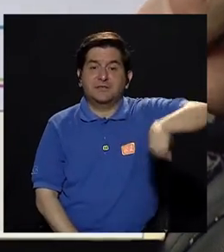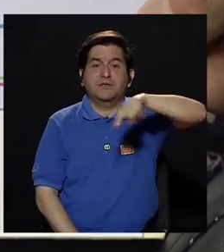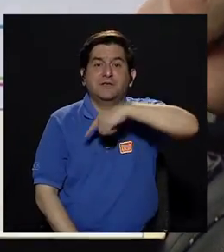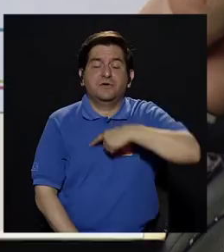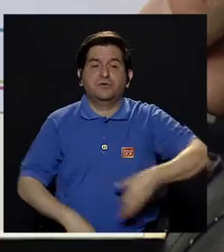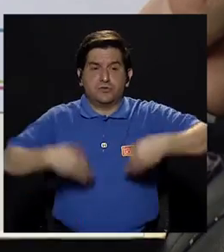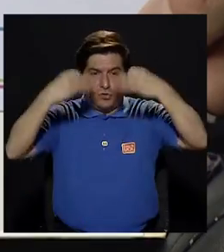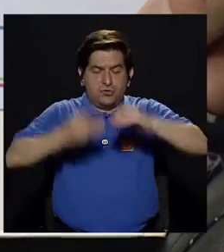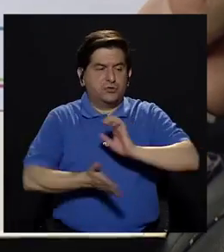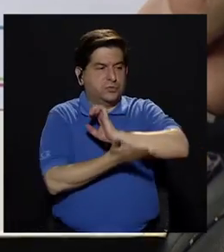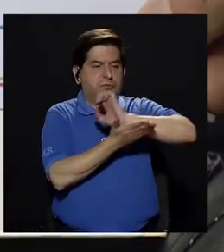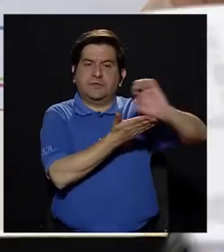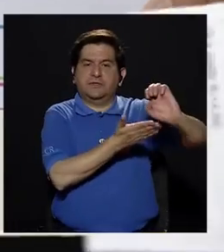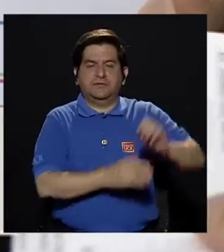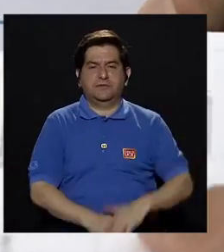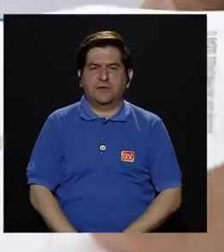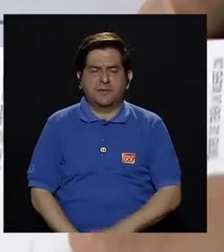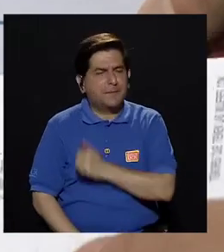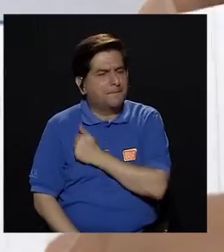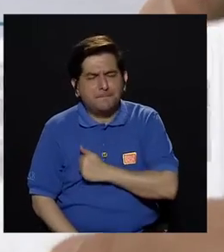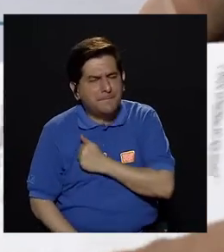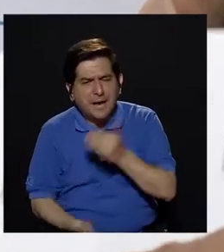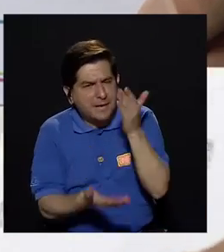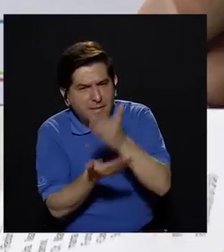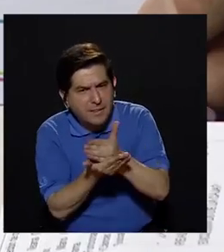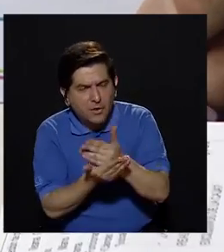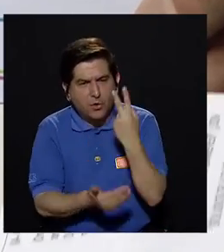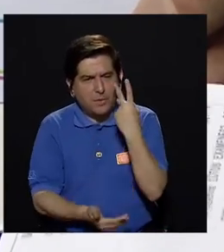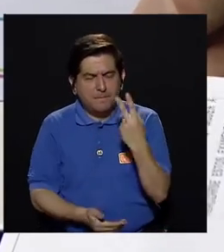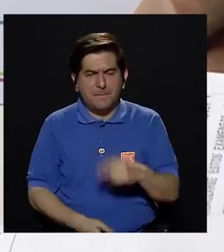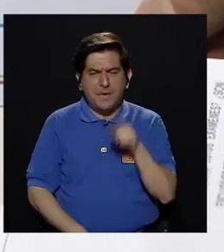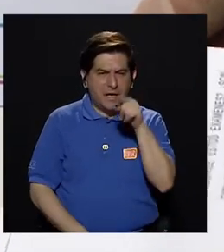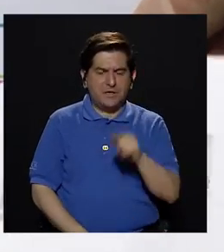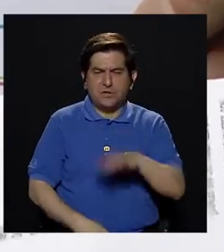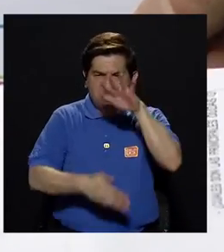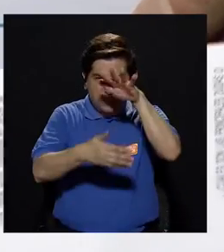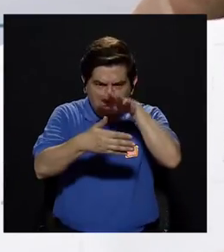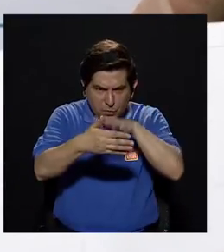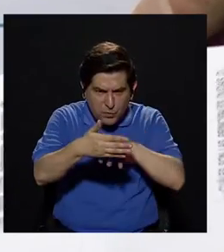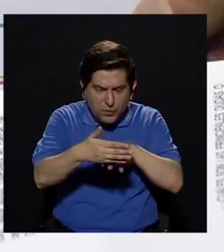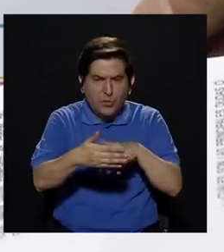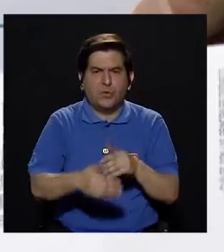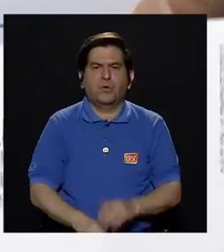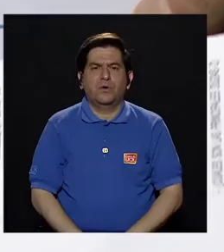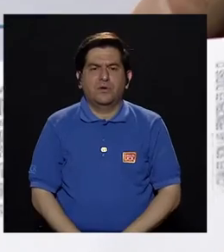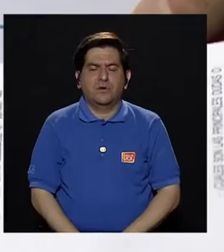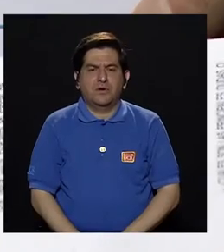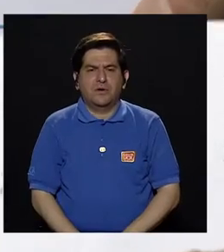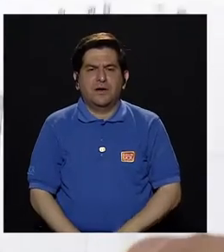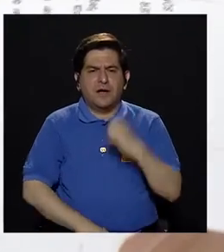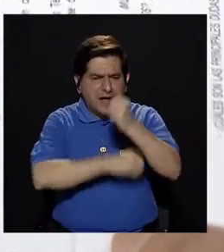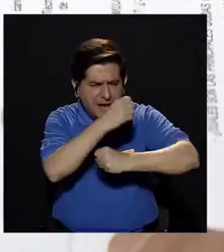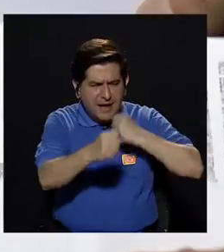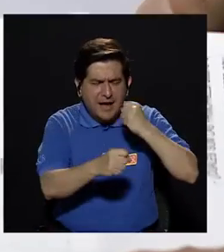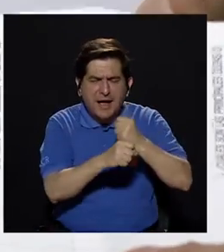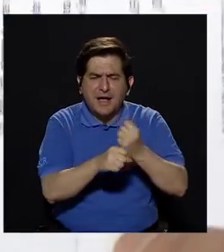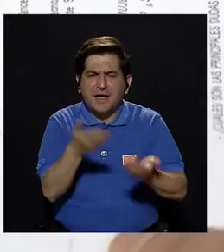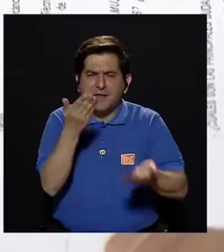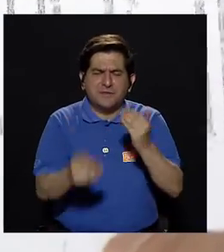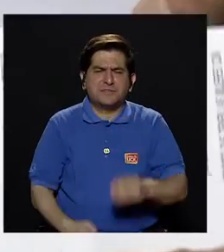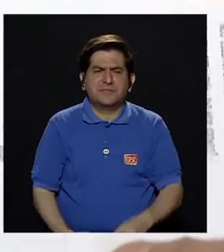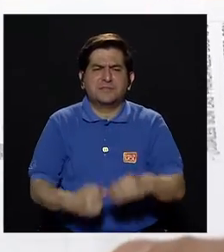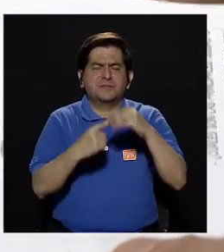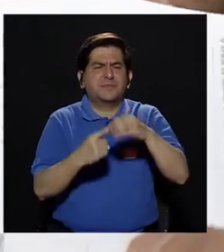tomar medidas preventivas. Perdón que le interrumpa. Viendo esta gráfica, ¿a qué edad sería